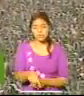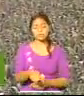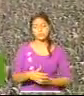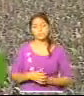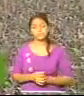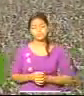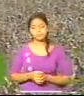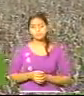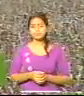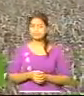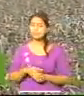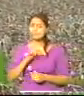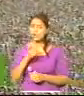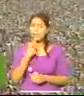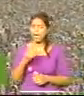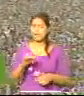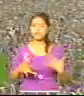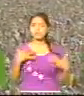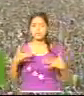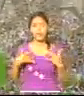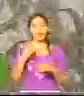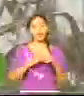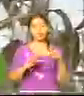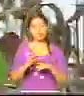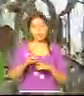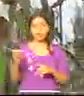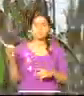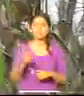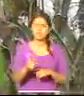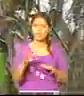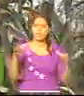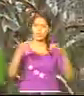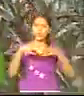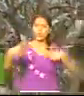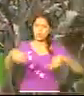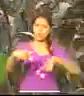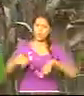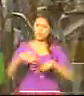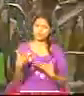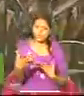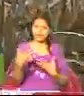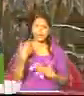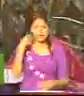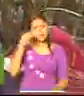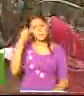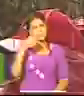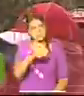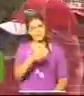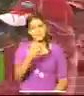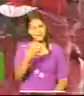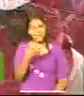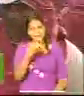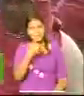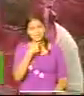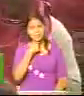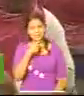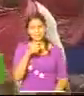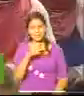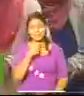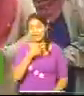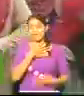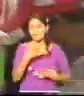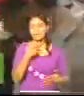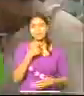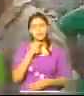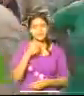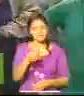un rato. Además, aquí ha habido actividades culturales, que estuvo Dame para Matarla, ¿verdad? ¿Tuvieron cómo les pareció aquí la gente? ¿Cómo les pareció Dame para Matarla? Cantó